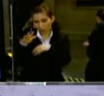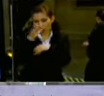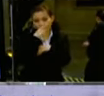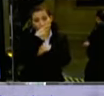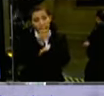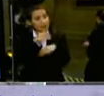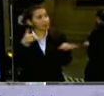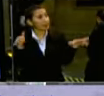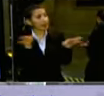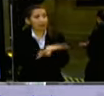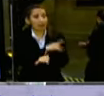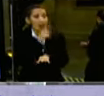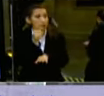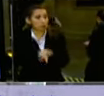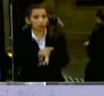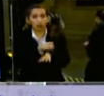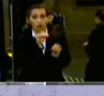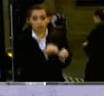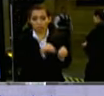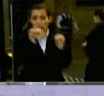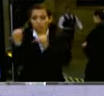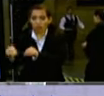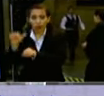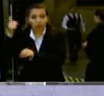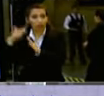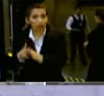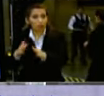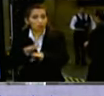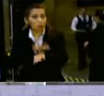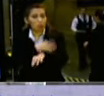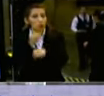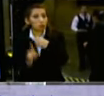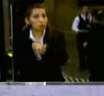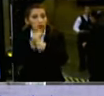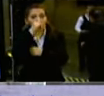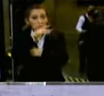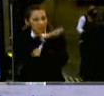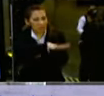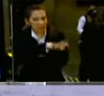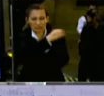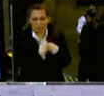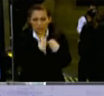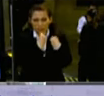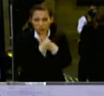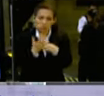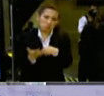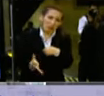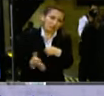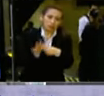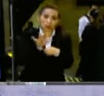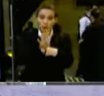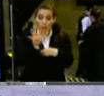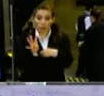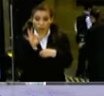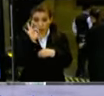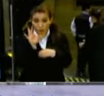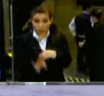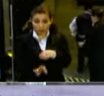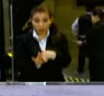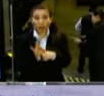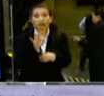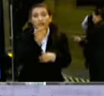había cambiado de domicilio por problemas de violencia, y más o menos el 54%, esa